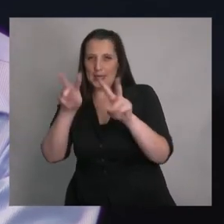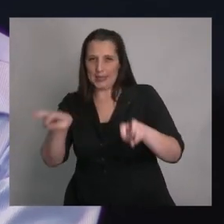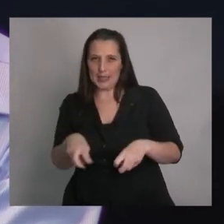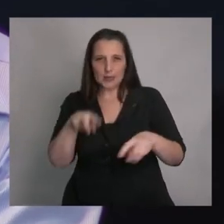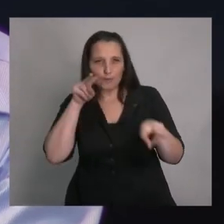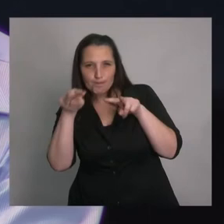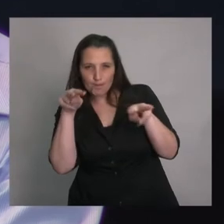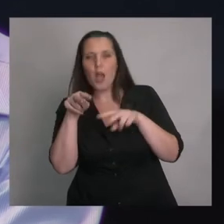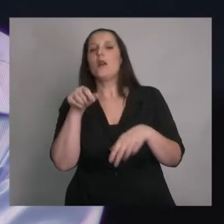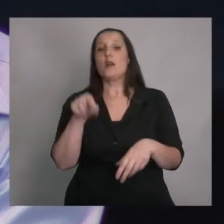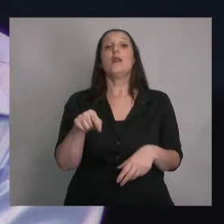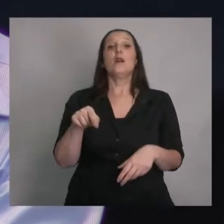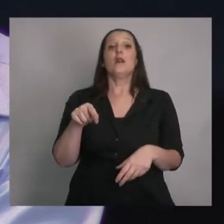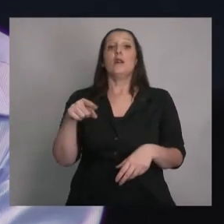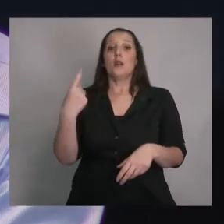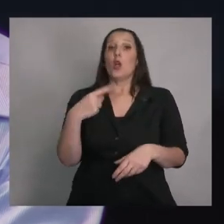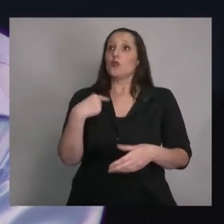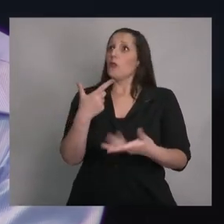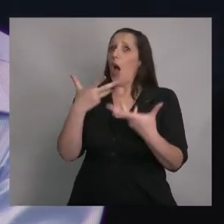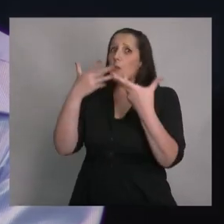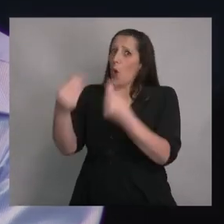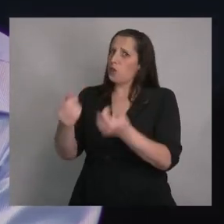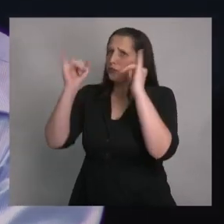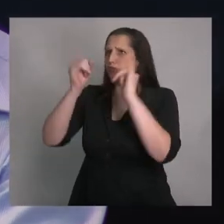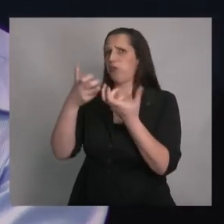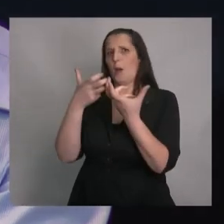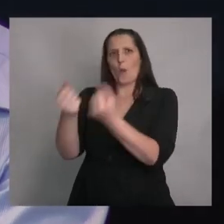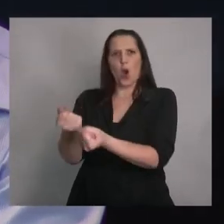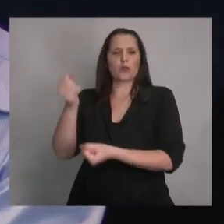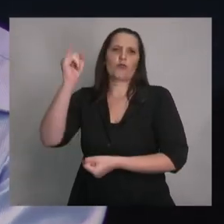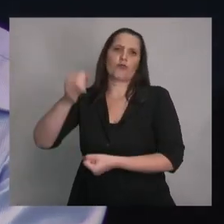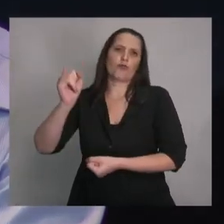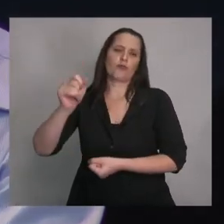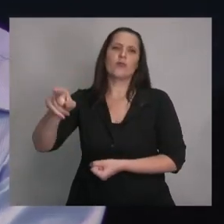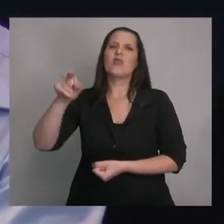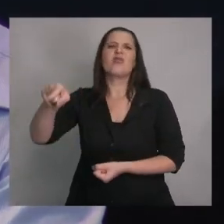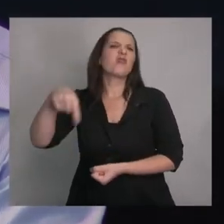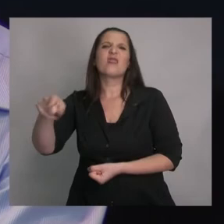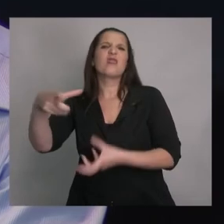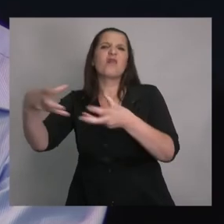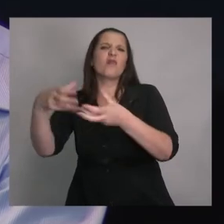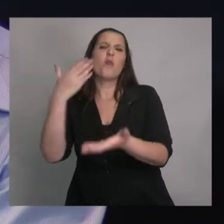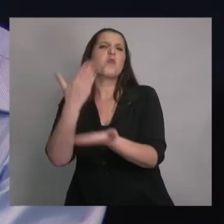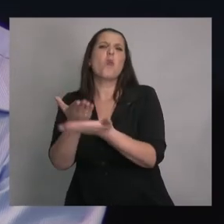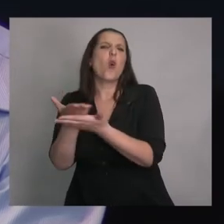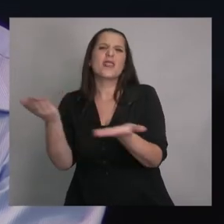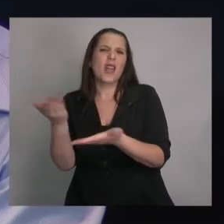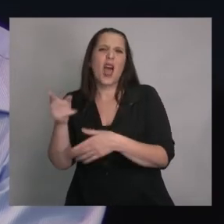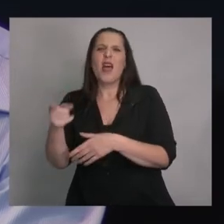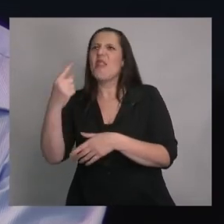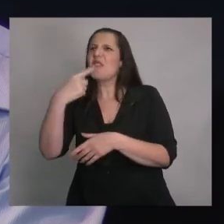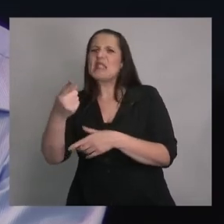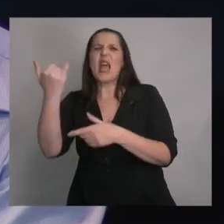planteado nosotros y apoyamos esta iniciativa plantea retomar la propuesta de la